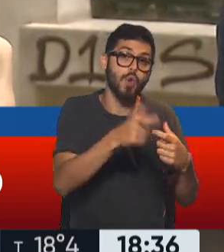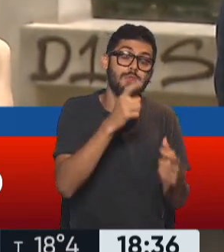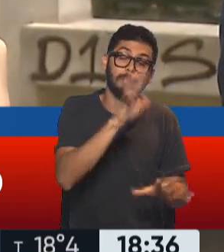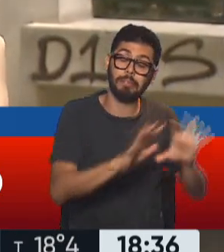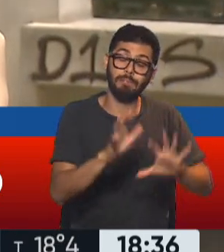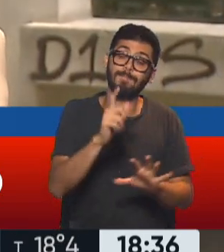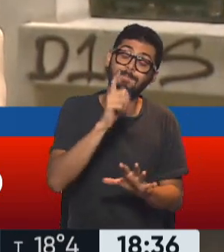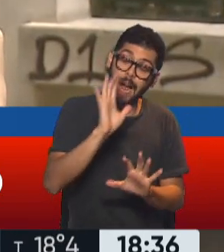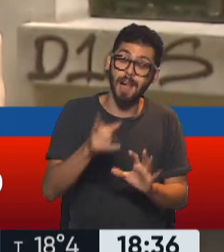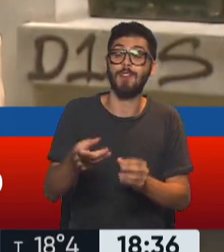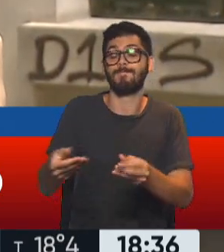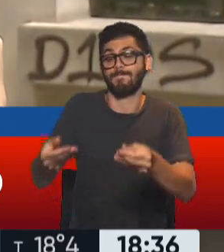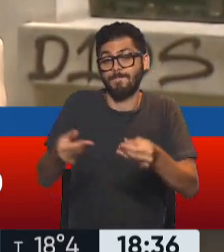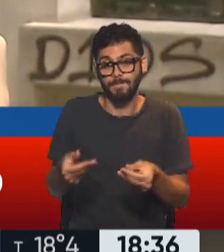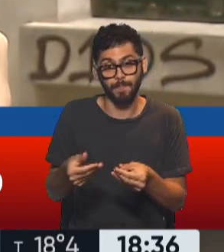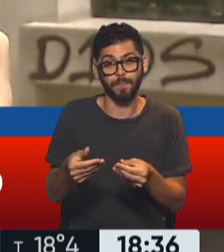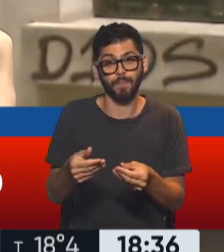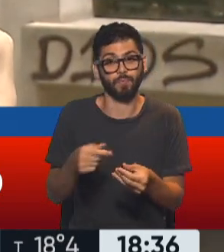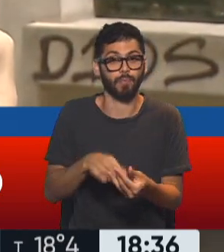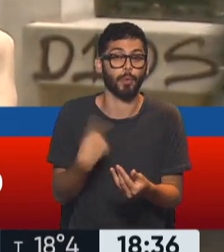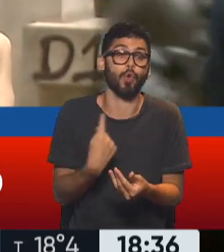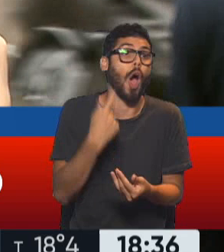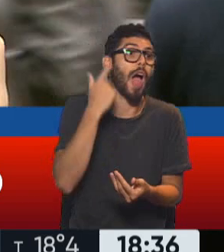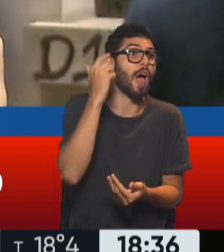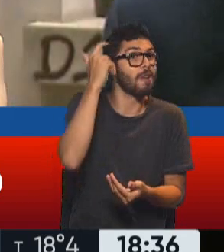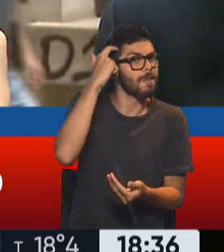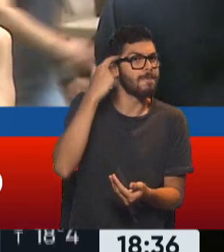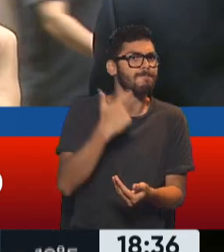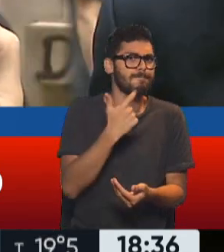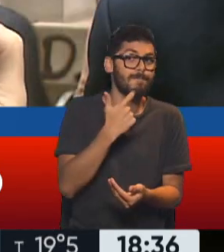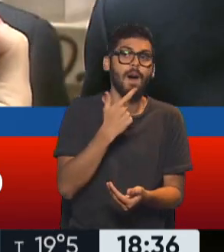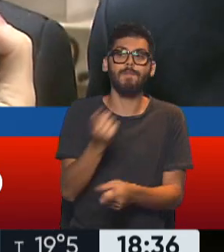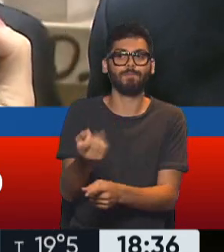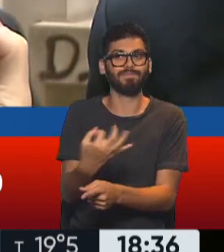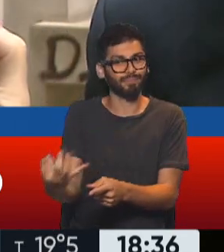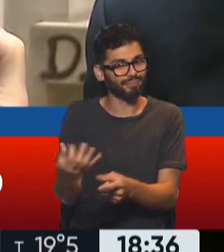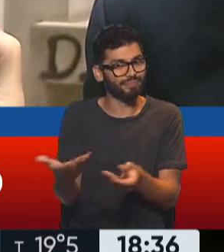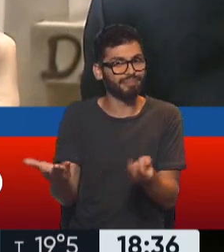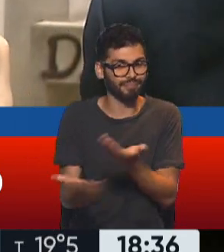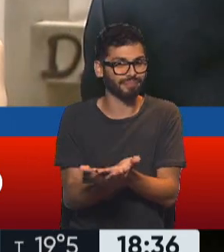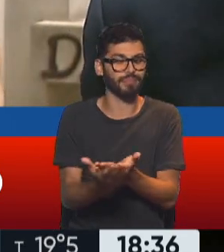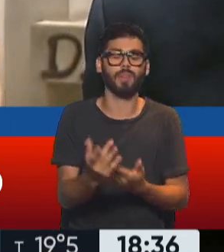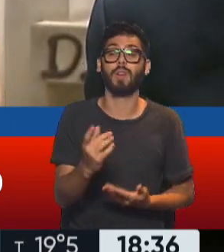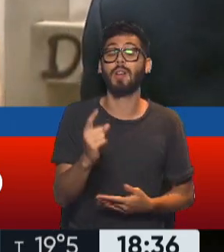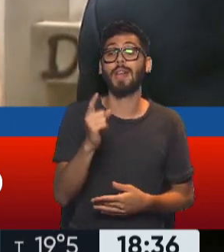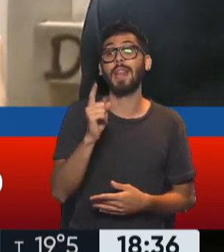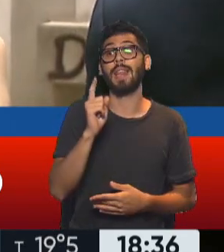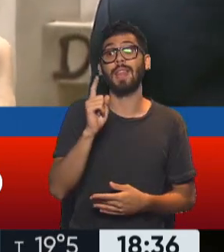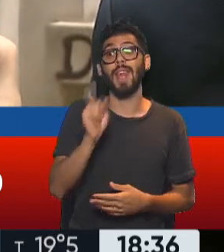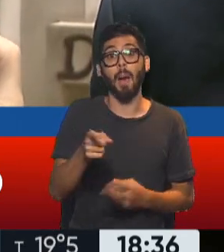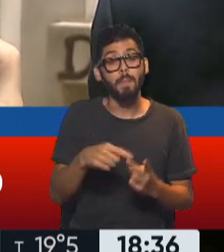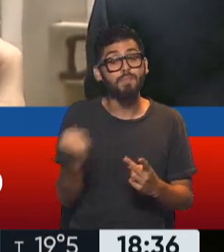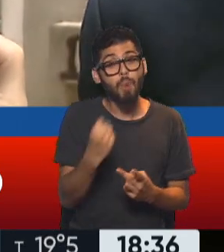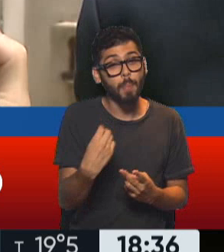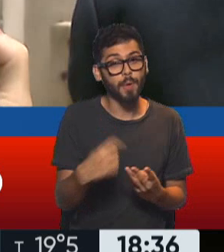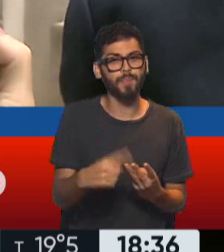que corrobora hipótesis que ya teníamos. Y también fue importante porque tomamos